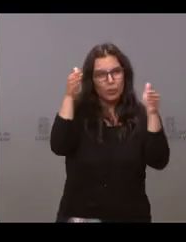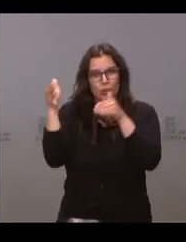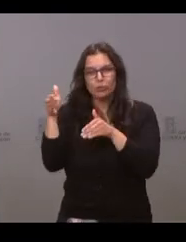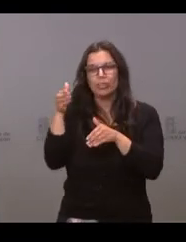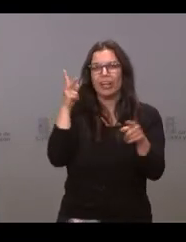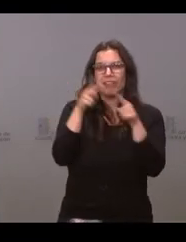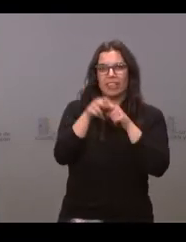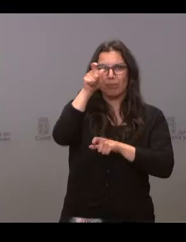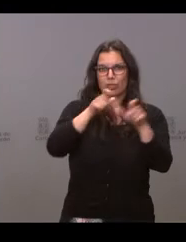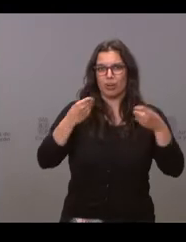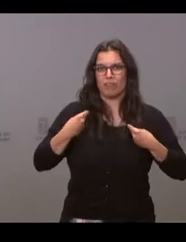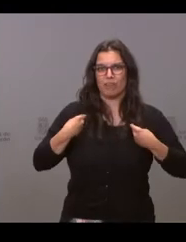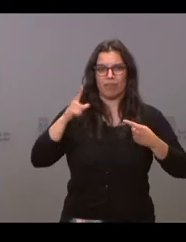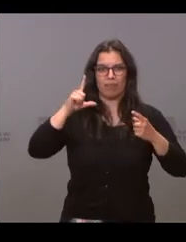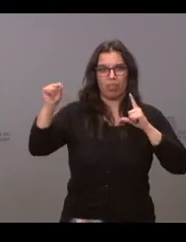despoblación